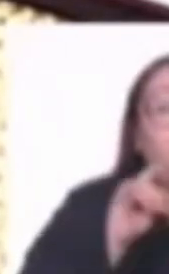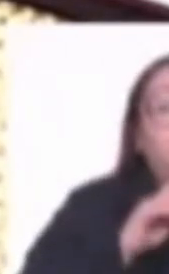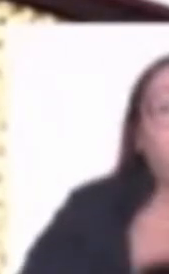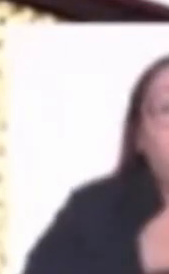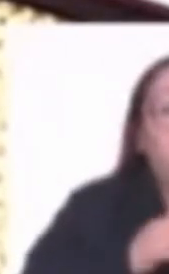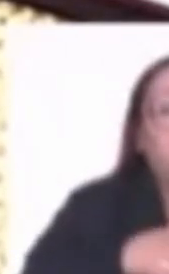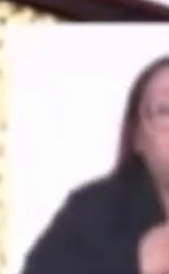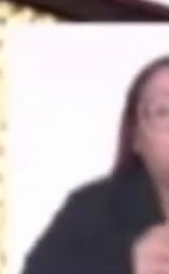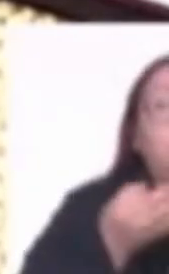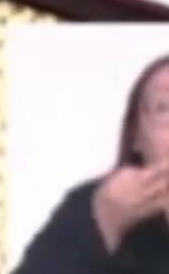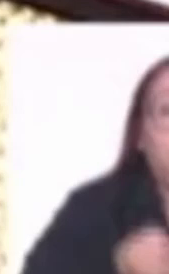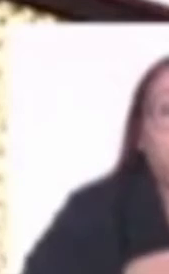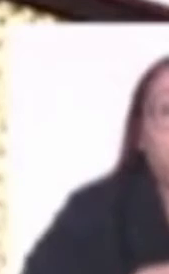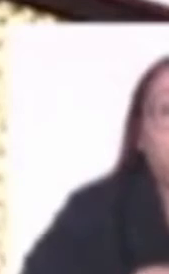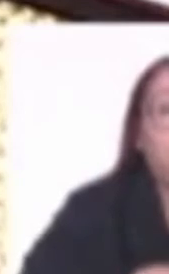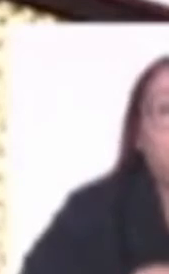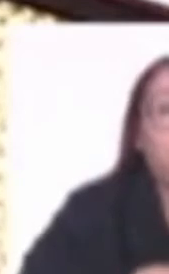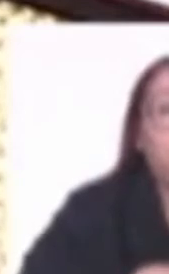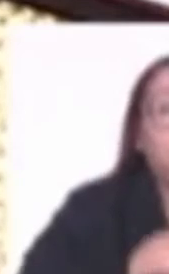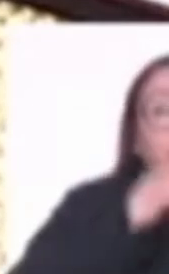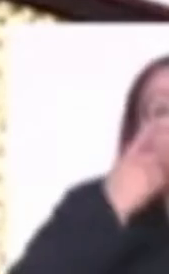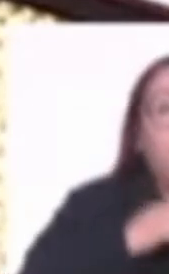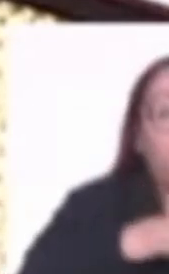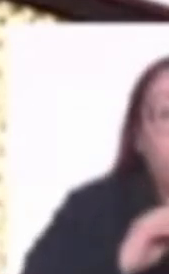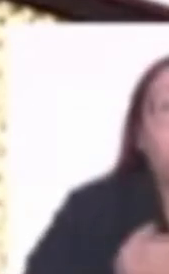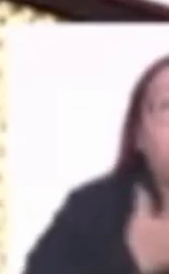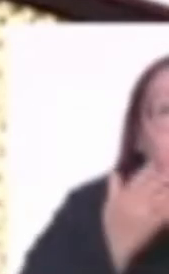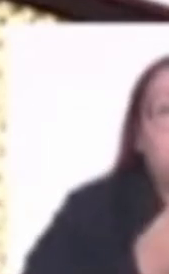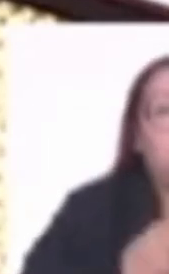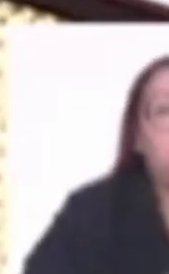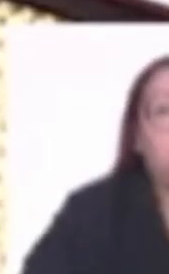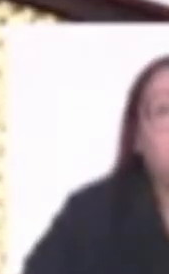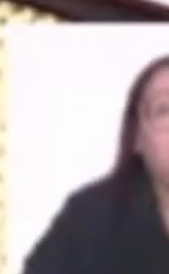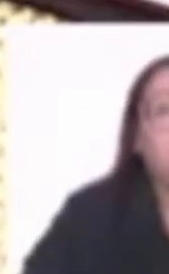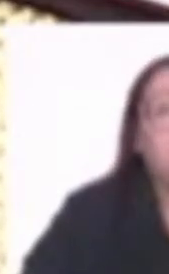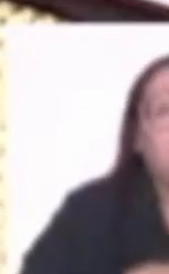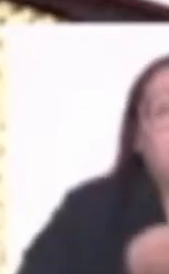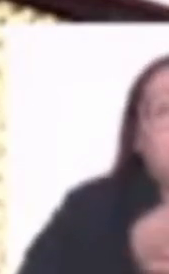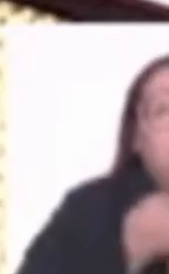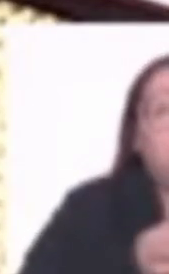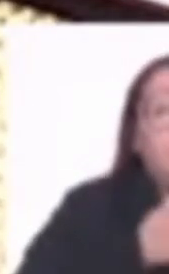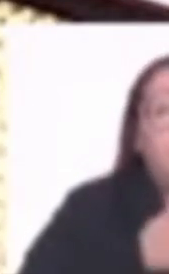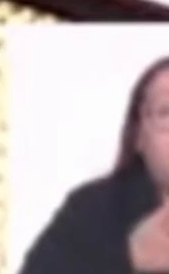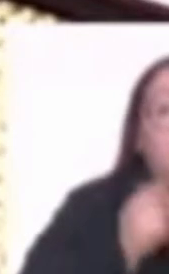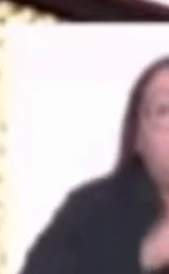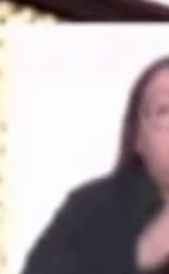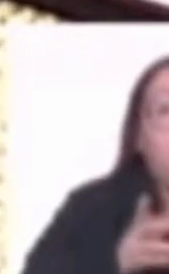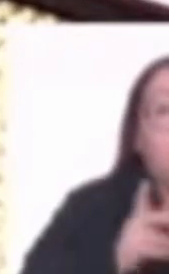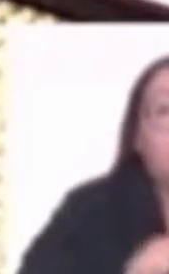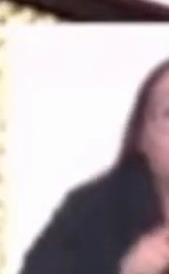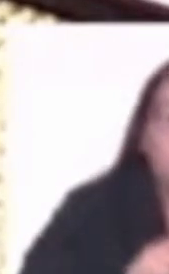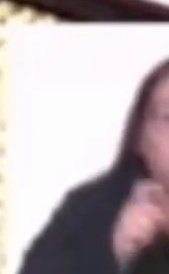de las armas de fuego realmente sea para facilitar la adquisición de armas de fuego por parte de